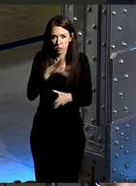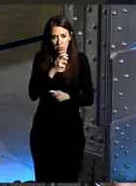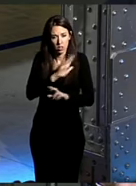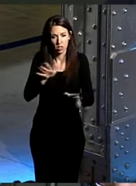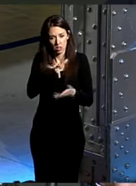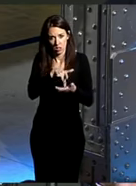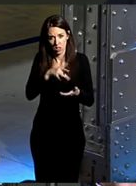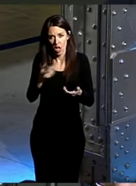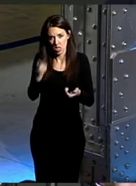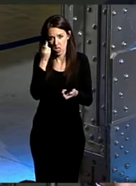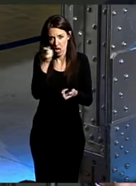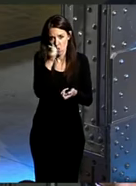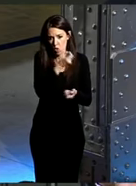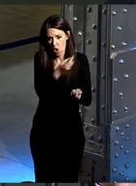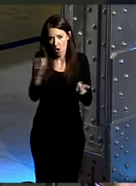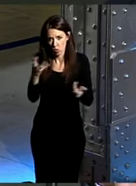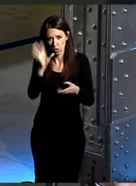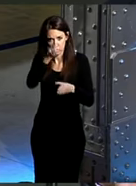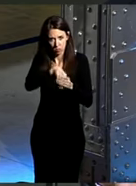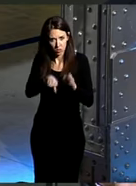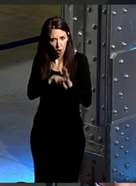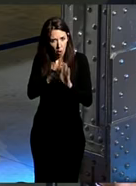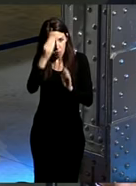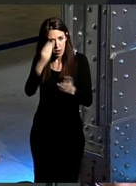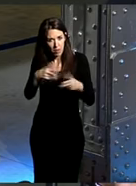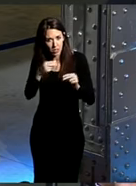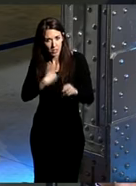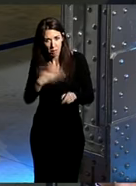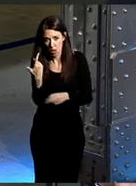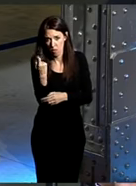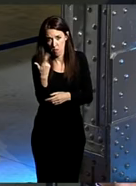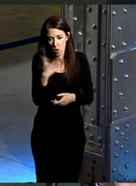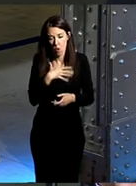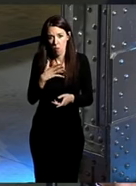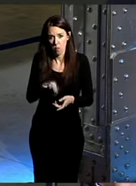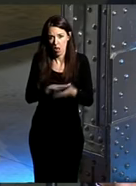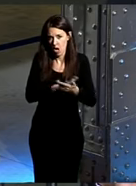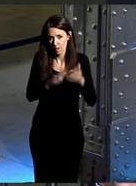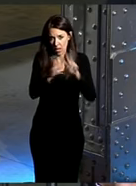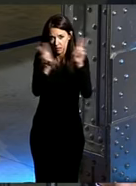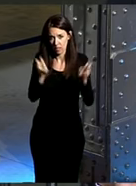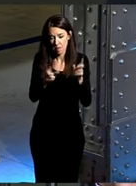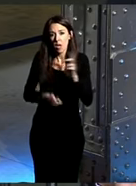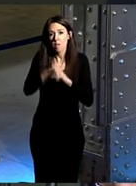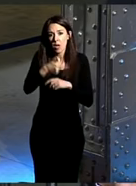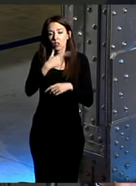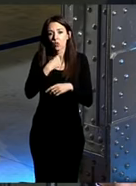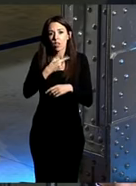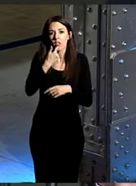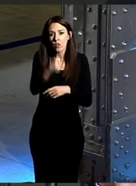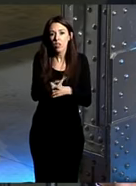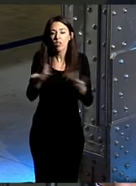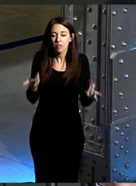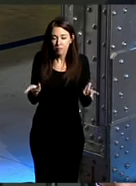terrible, y aquí hay varios estudiantes que todavía están dentro, yo creo que ya han acabado, pero hace muy poco, y que podrían hablar de eso. Y lo que también me gustaría